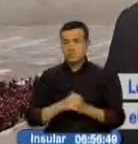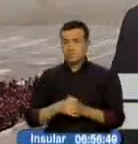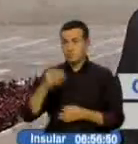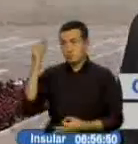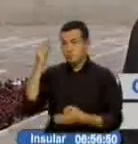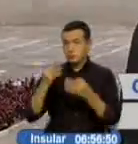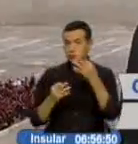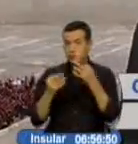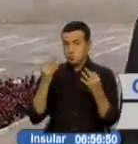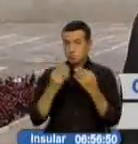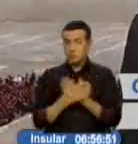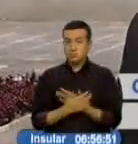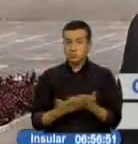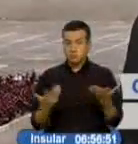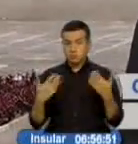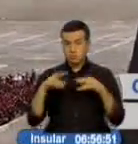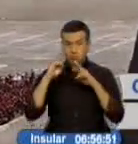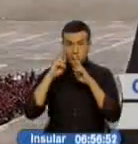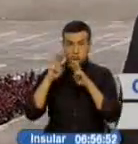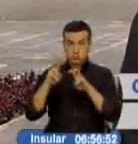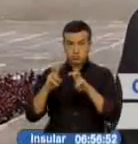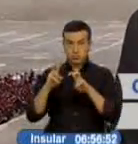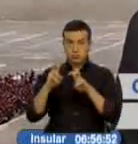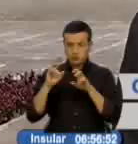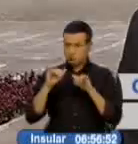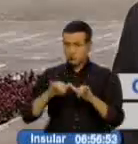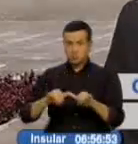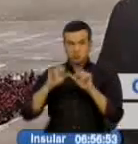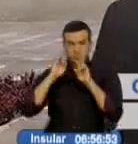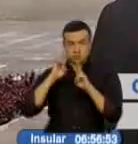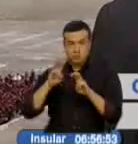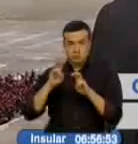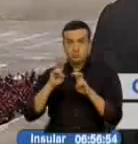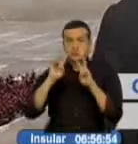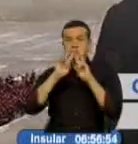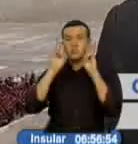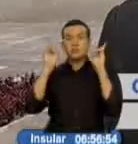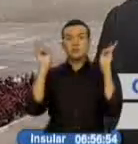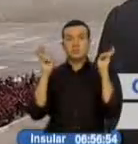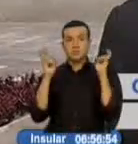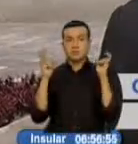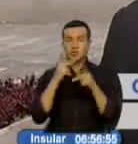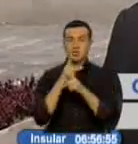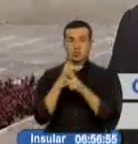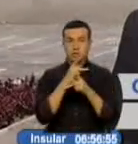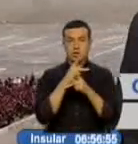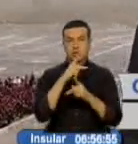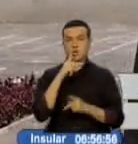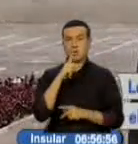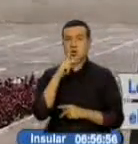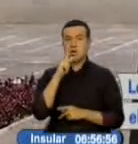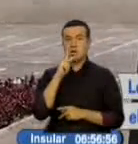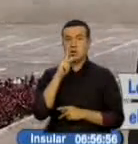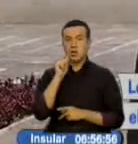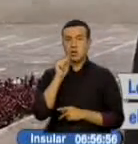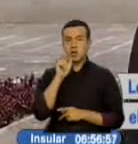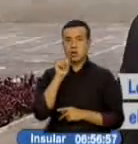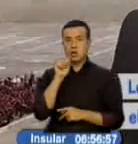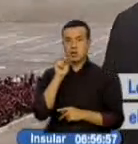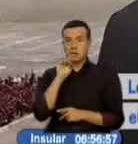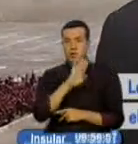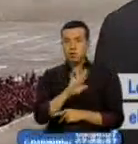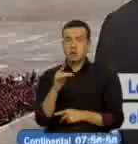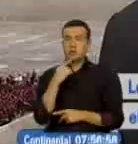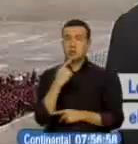le tiene implementado la investigación que se sigue por el caso de la concejala Karen Sánchez, se ha implicado